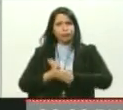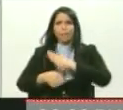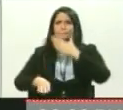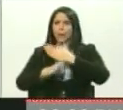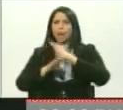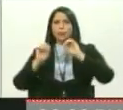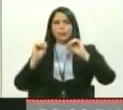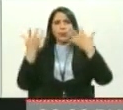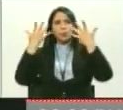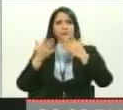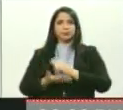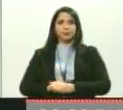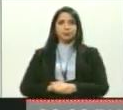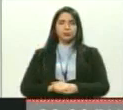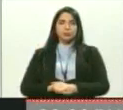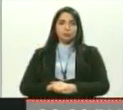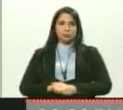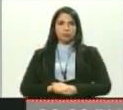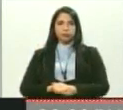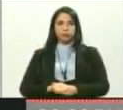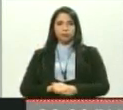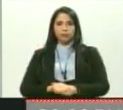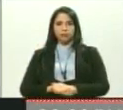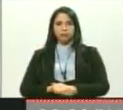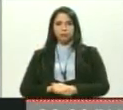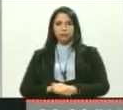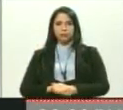recuperar. Toma nota.